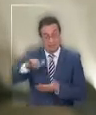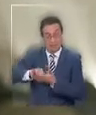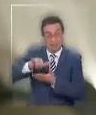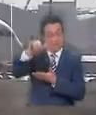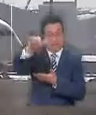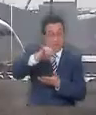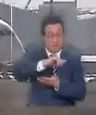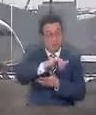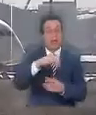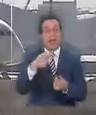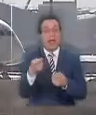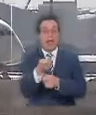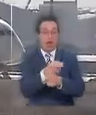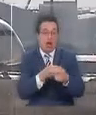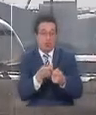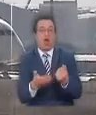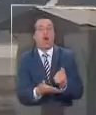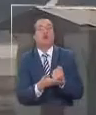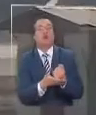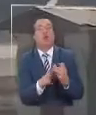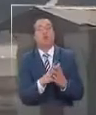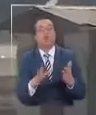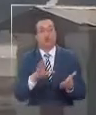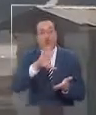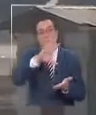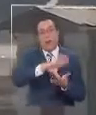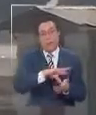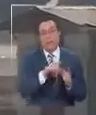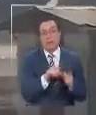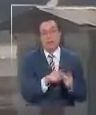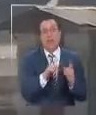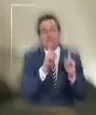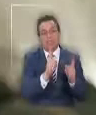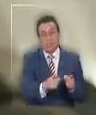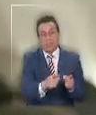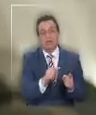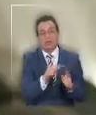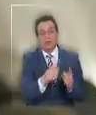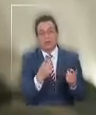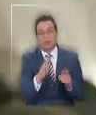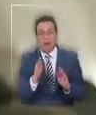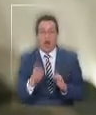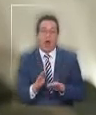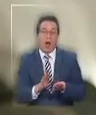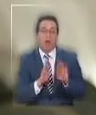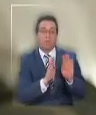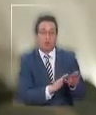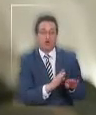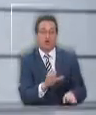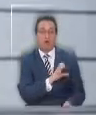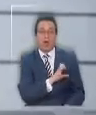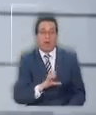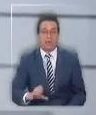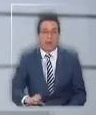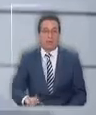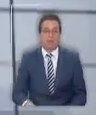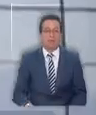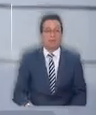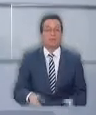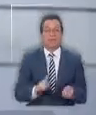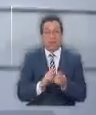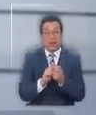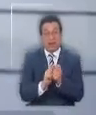motor económico muy importante del país y por tanto debería de contar de un apoyo importante de parte del Estado.